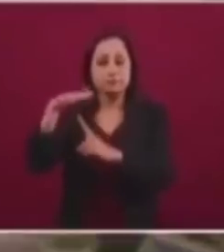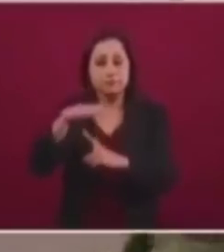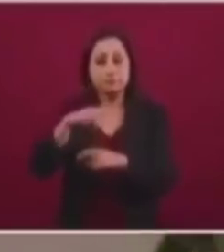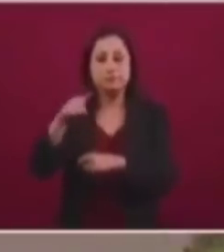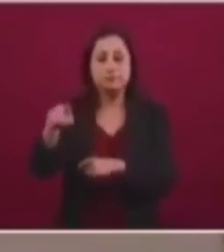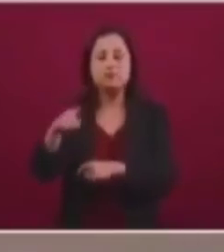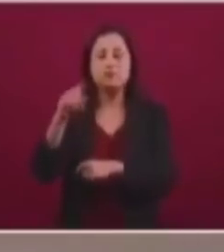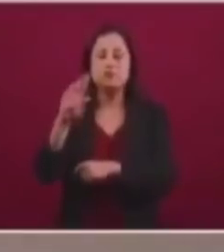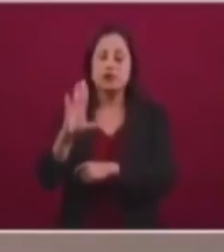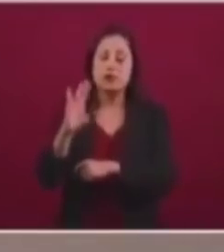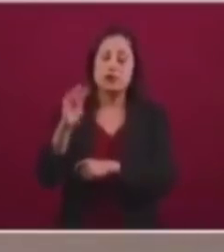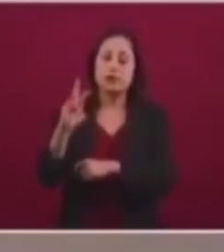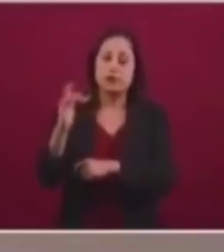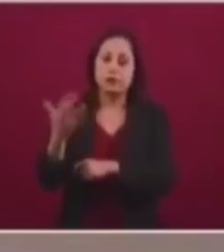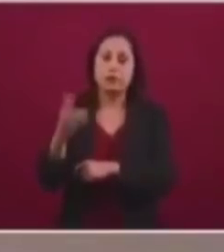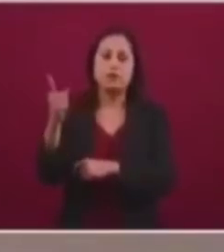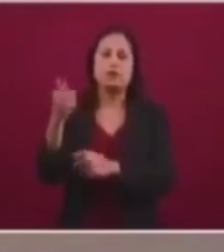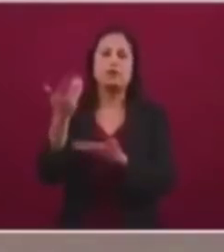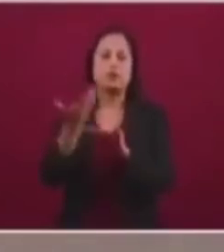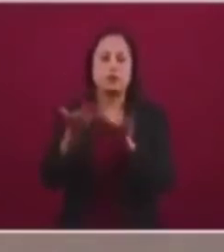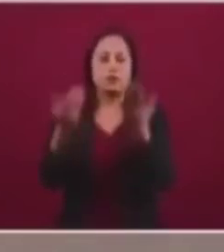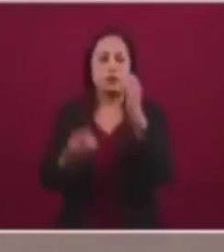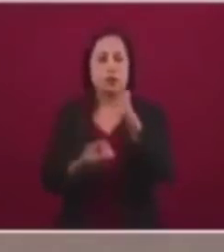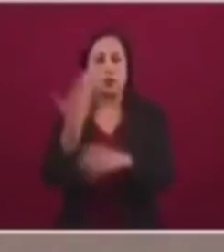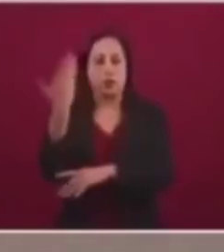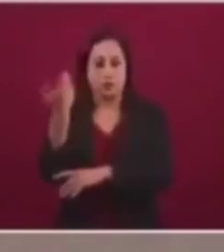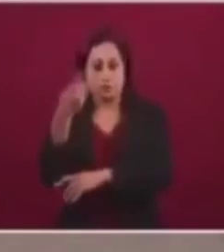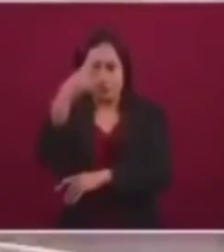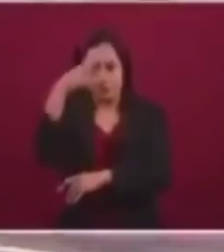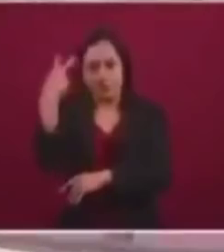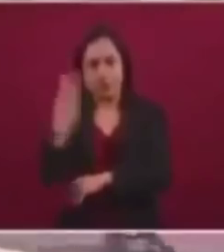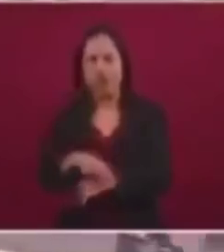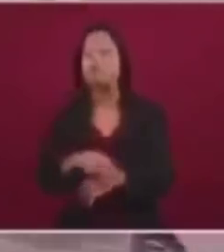equipados para el cumplimiento de sus misiones.